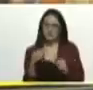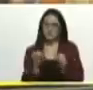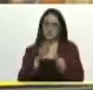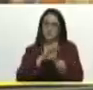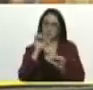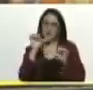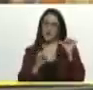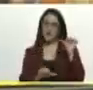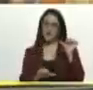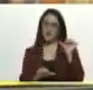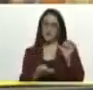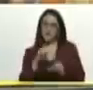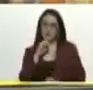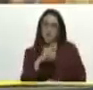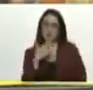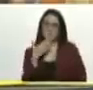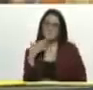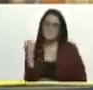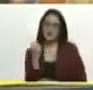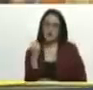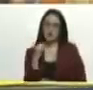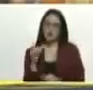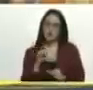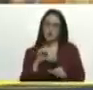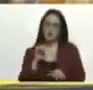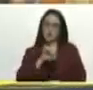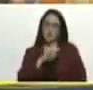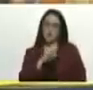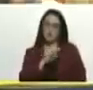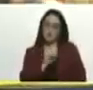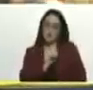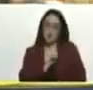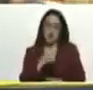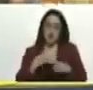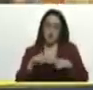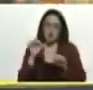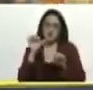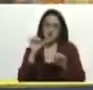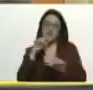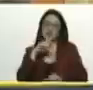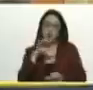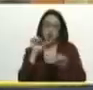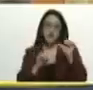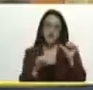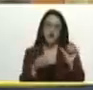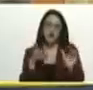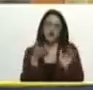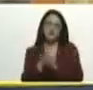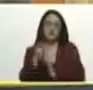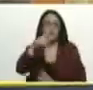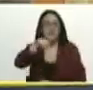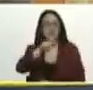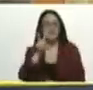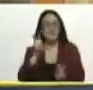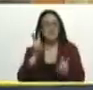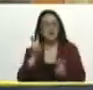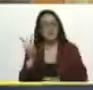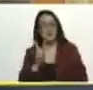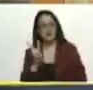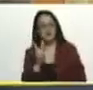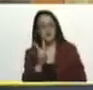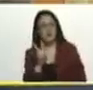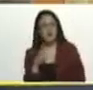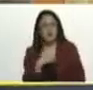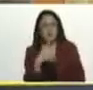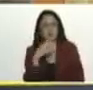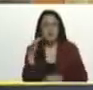ser infinitamente mejor que cualquier narrativa que construyan en contra de ustedes. Es increíble e